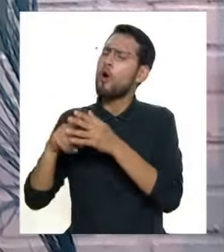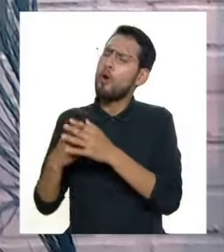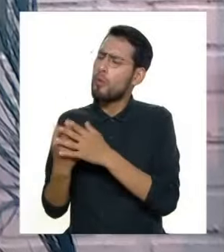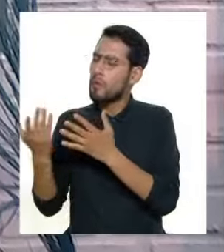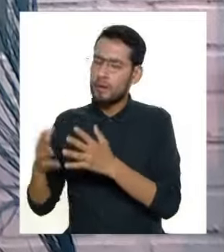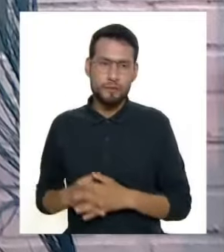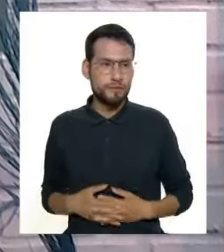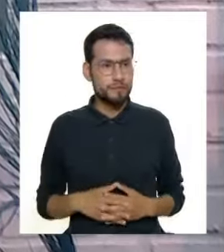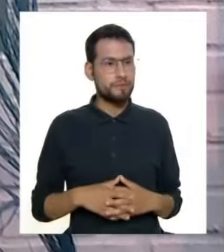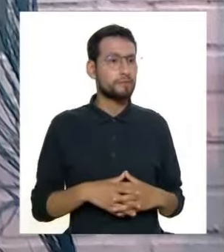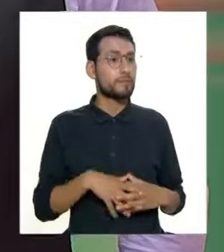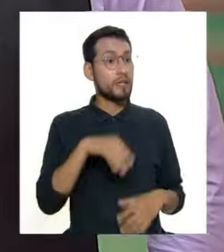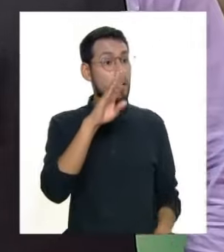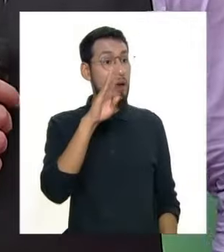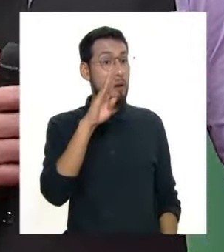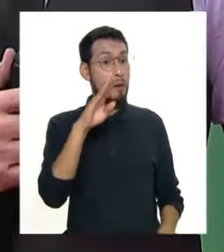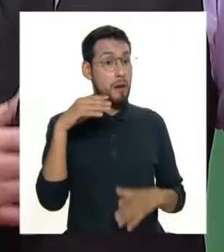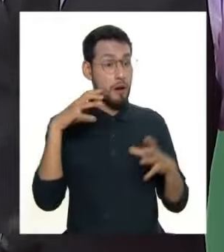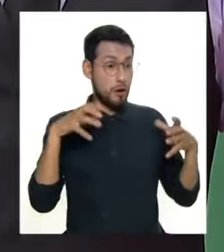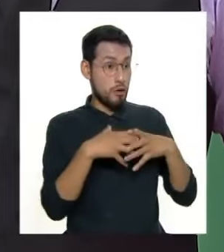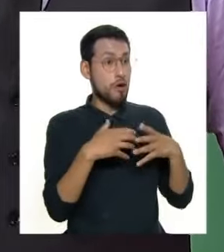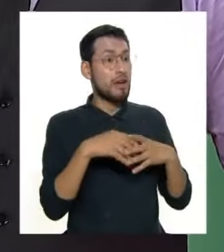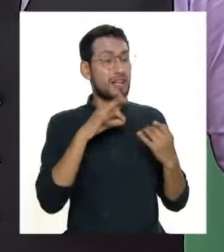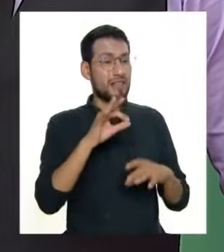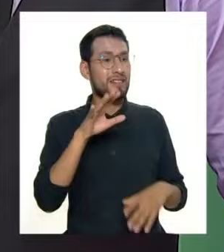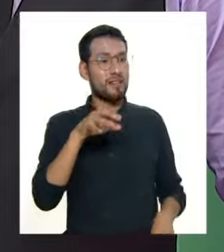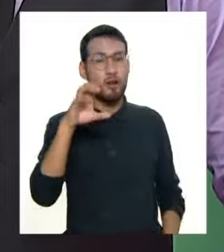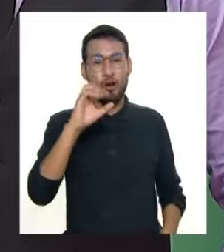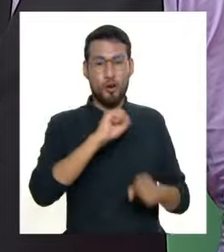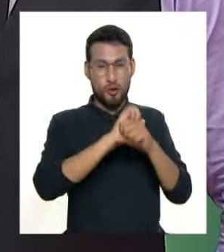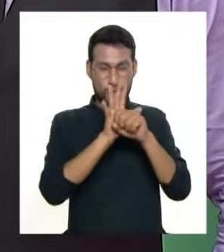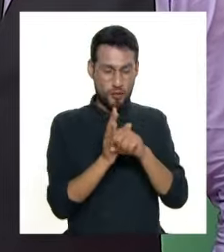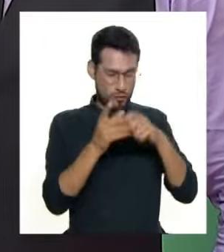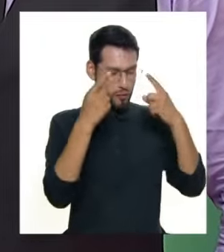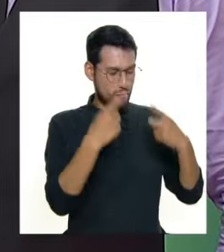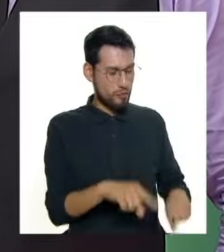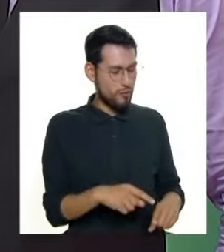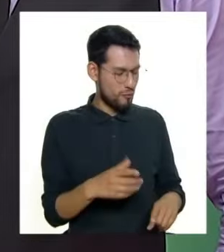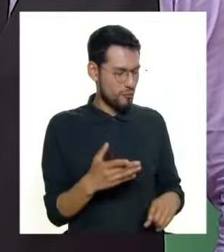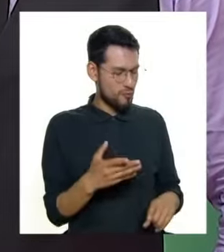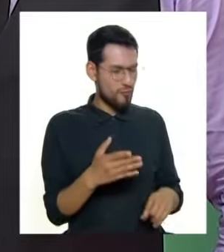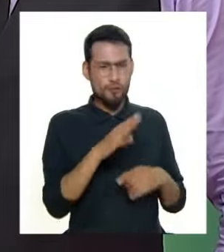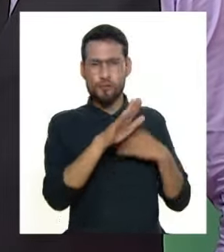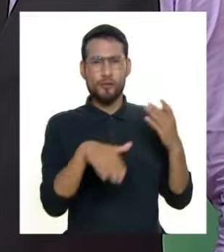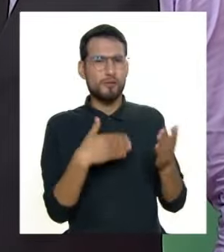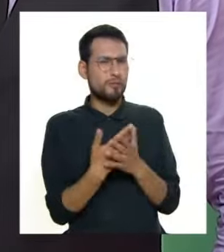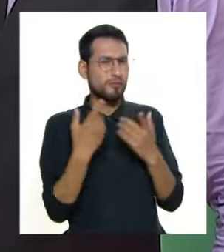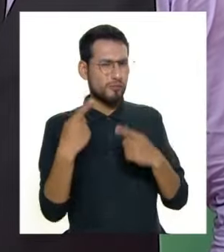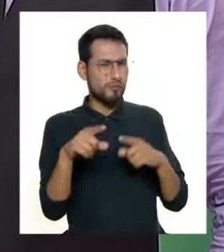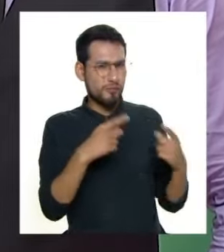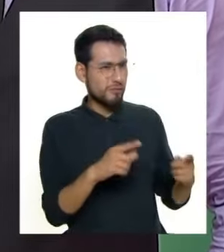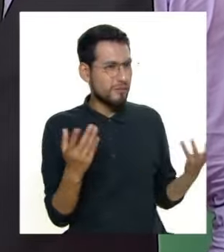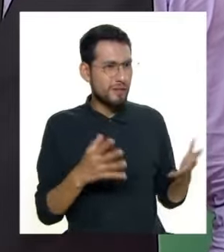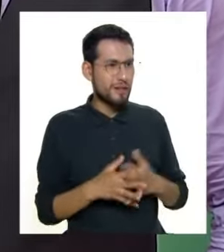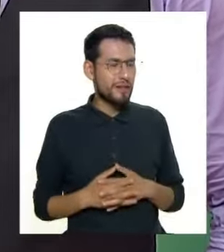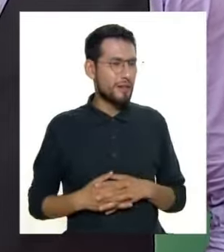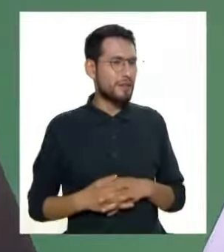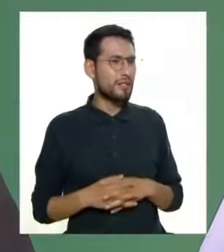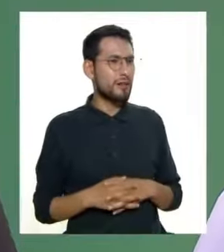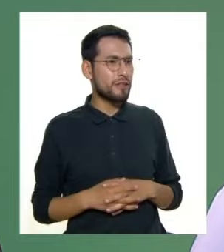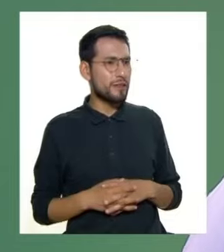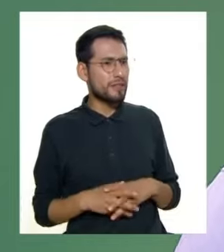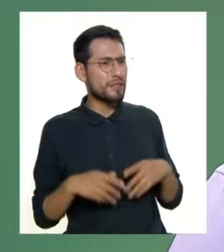banda. La banda empieza justo en la temporada del COVID con todo lo que estaba pasando, ¿no? Que no...